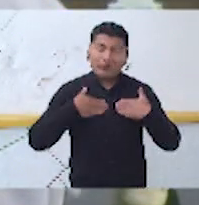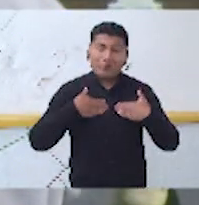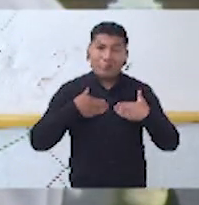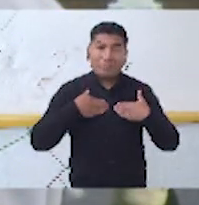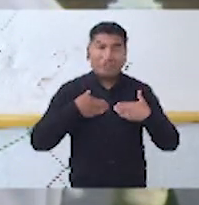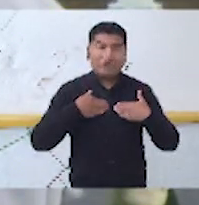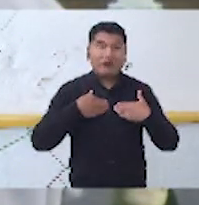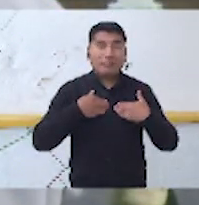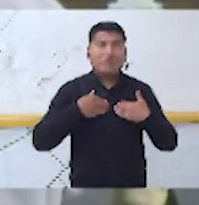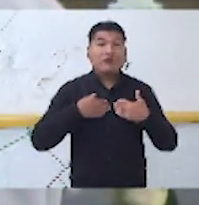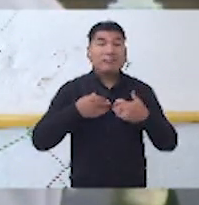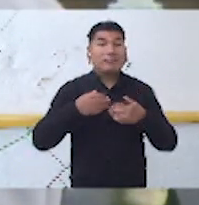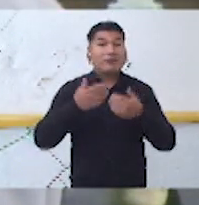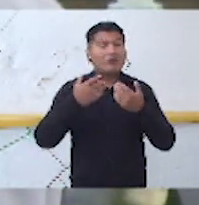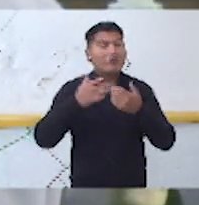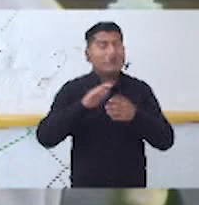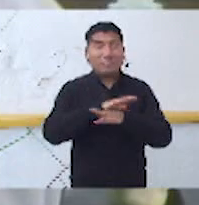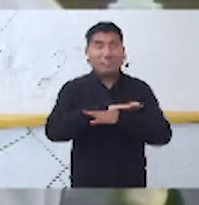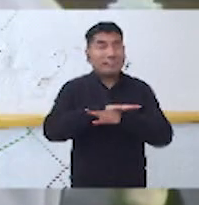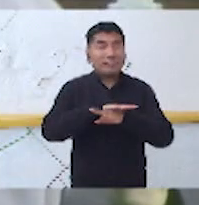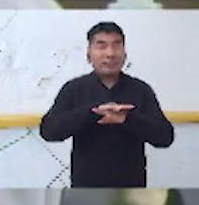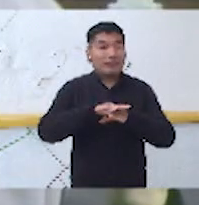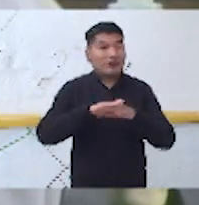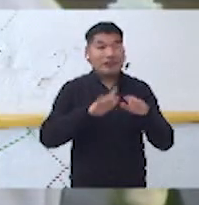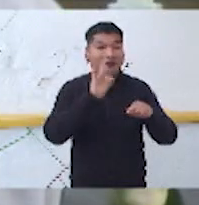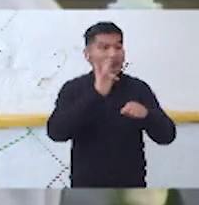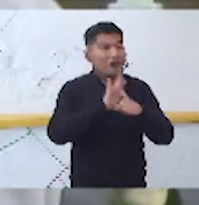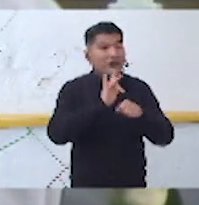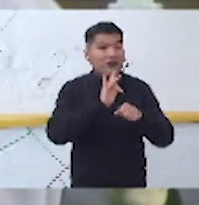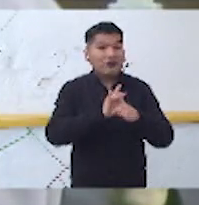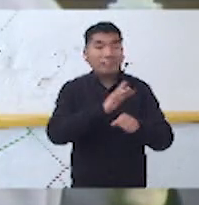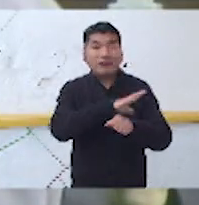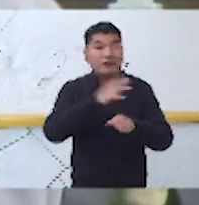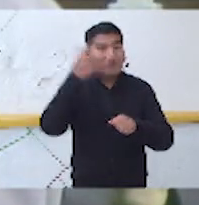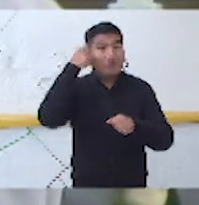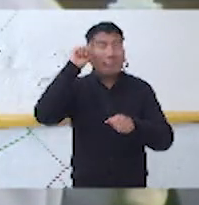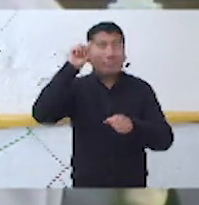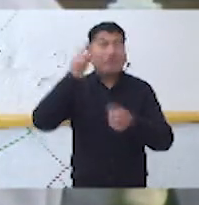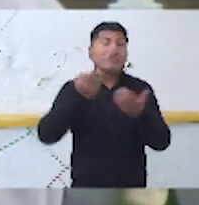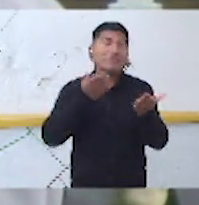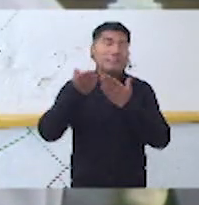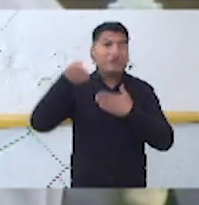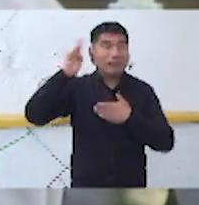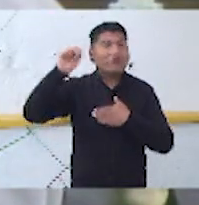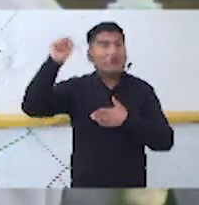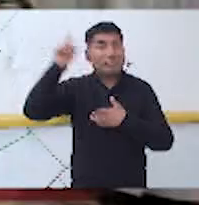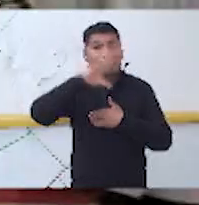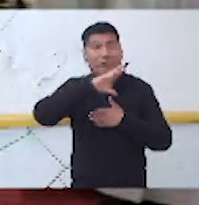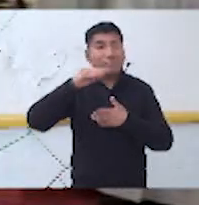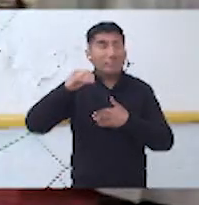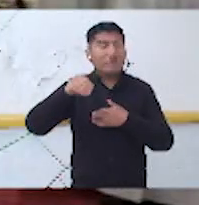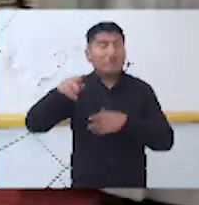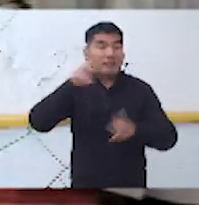celibato por causa del reino de los cielos y para servicio de Dios y de los hombres.